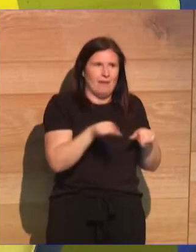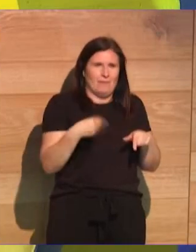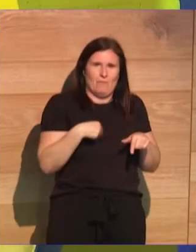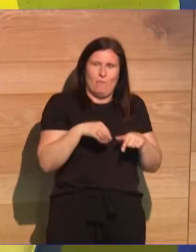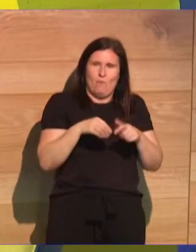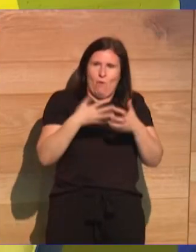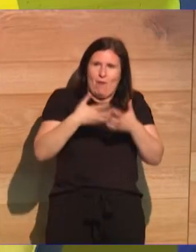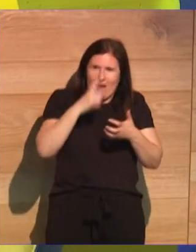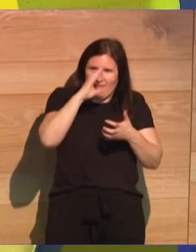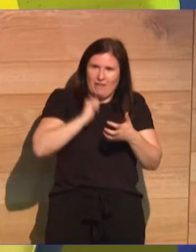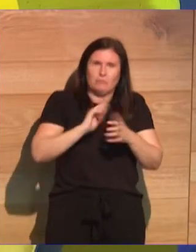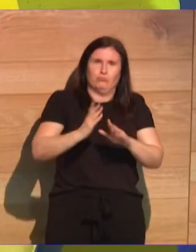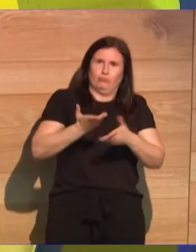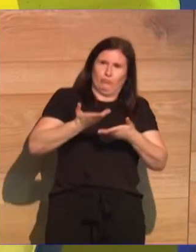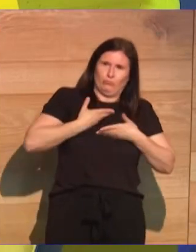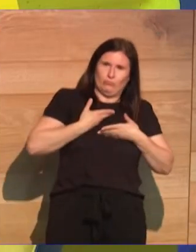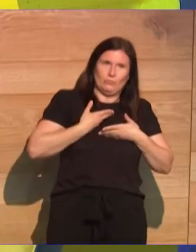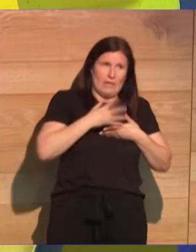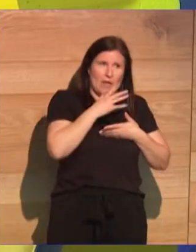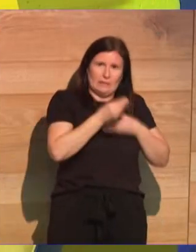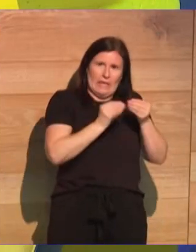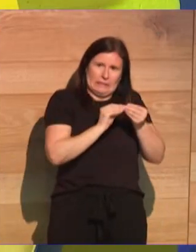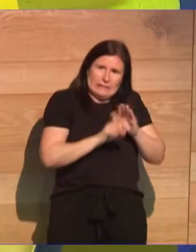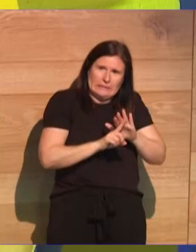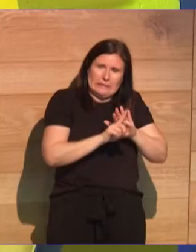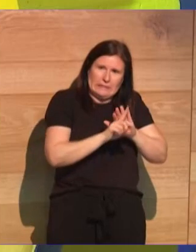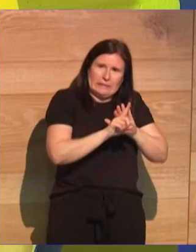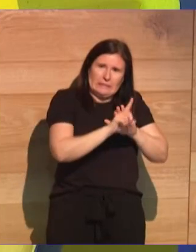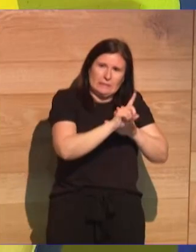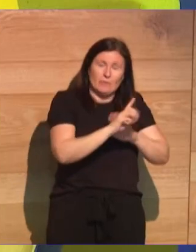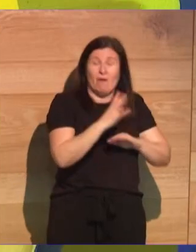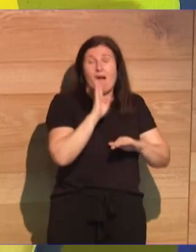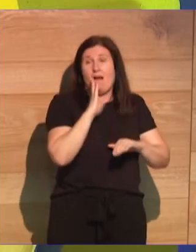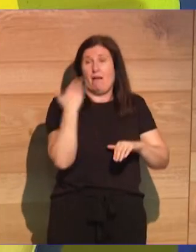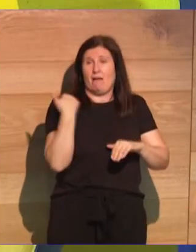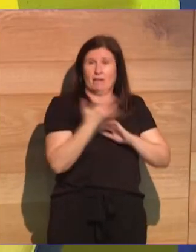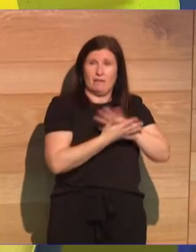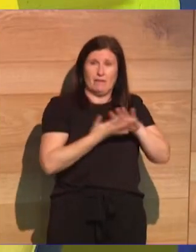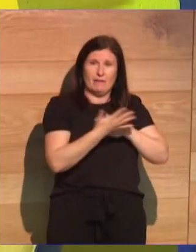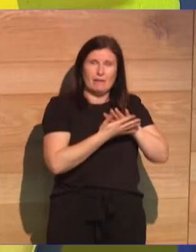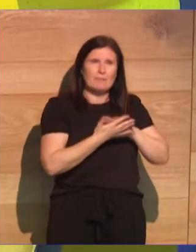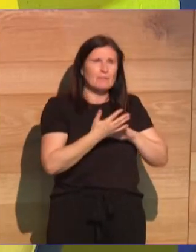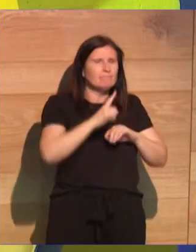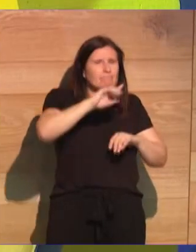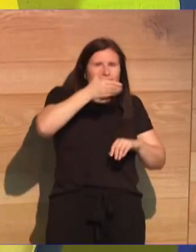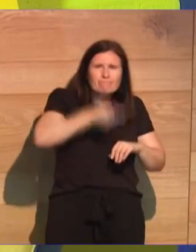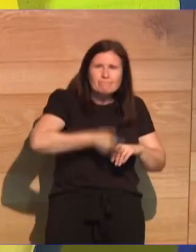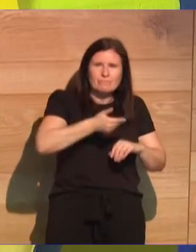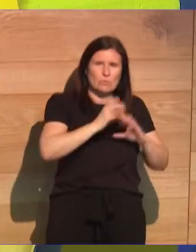por desarrollar, entiendo yo, o se está desarrollando, pero lo que decía al principio, como no hay una comunicación clara